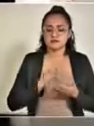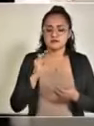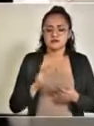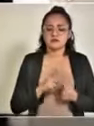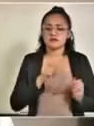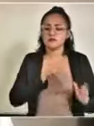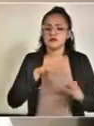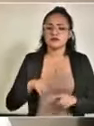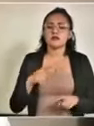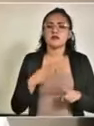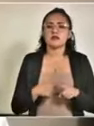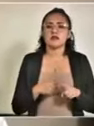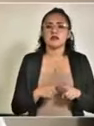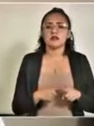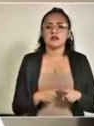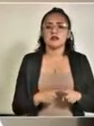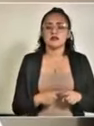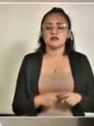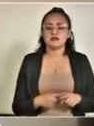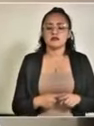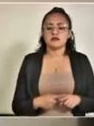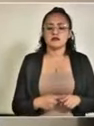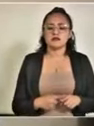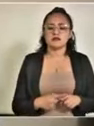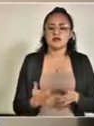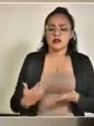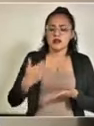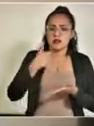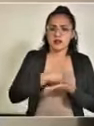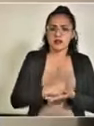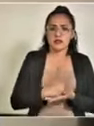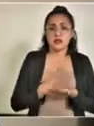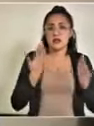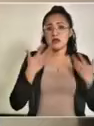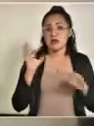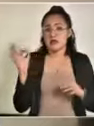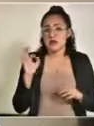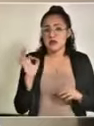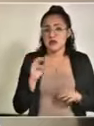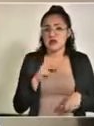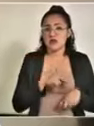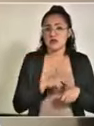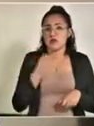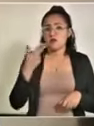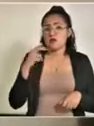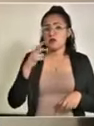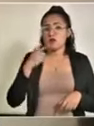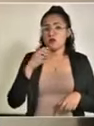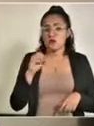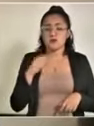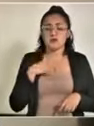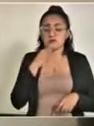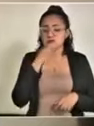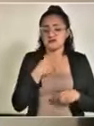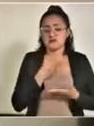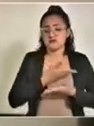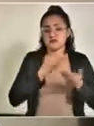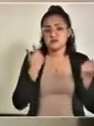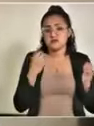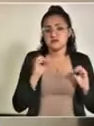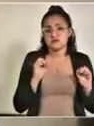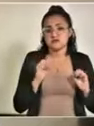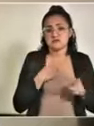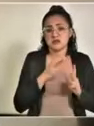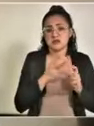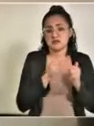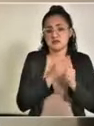Gracias. Y respecto de la eventual visita de Hugo López-Gatell, no tengo mayor información,